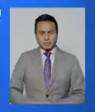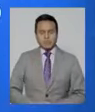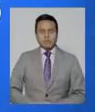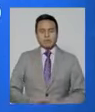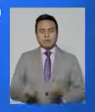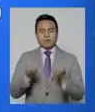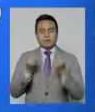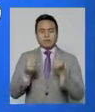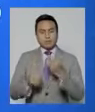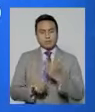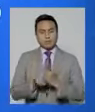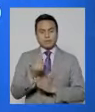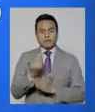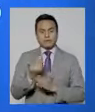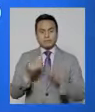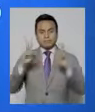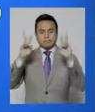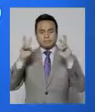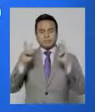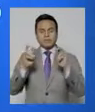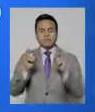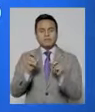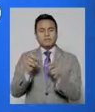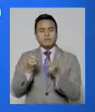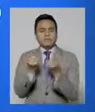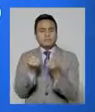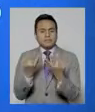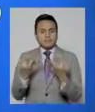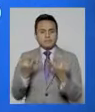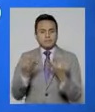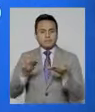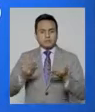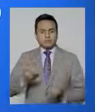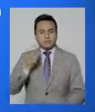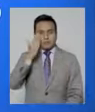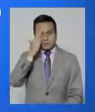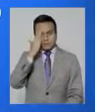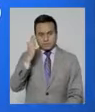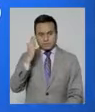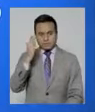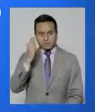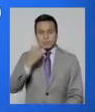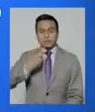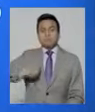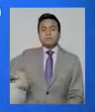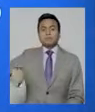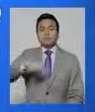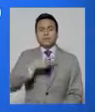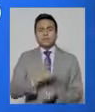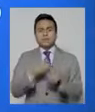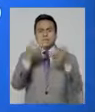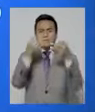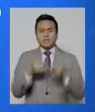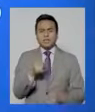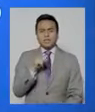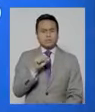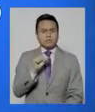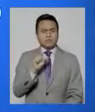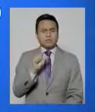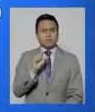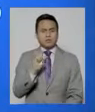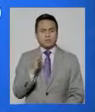Buenos días. En cuanto a las cifras del día de hoy, nos encontramos con un total de